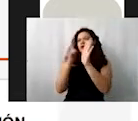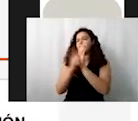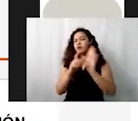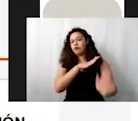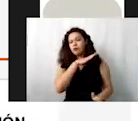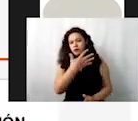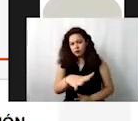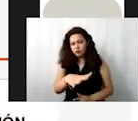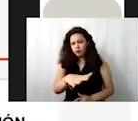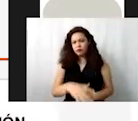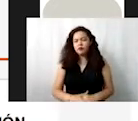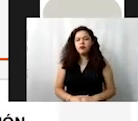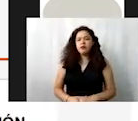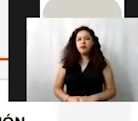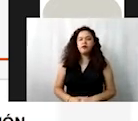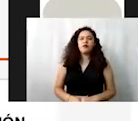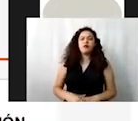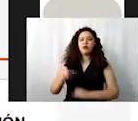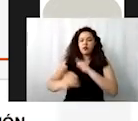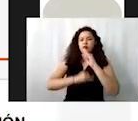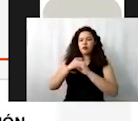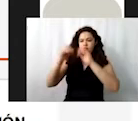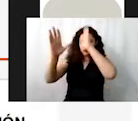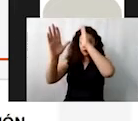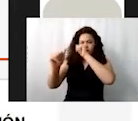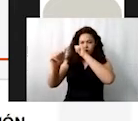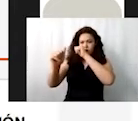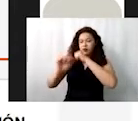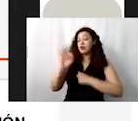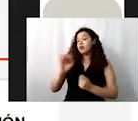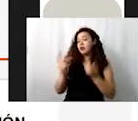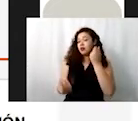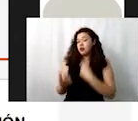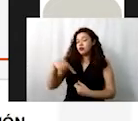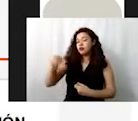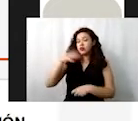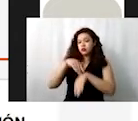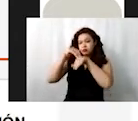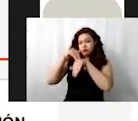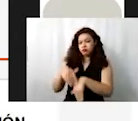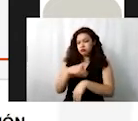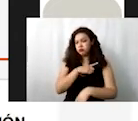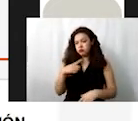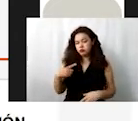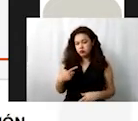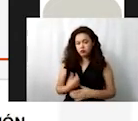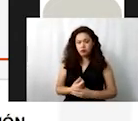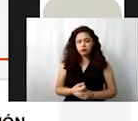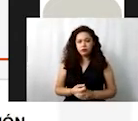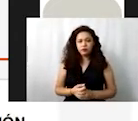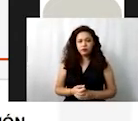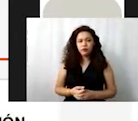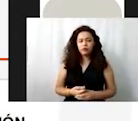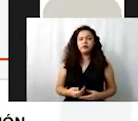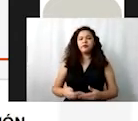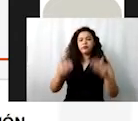generales, los tratados internacionales, si es que a alguno de ustedes le aplicara, y luego ya